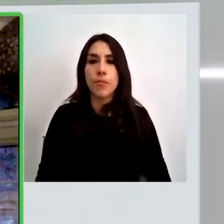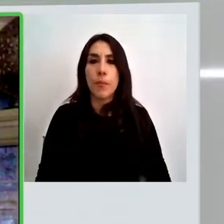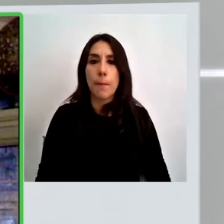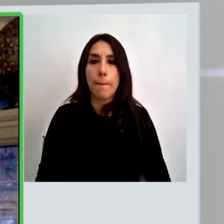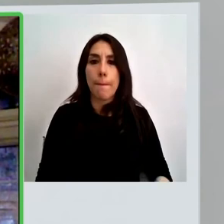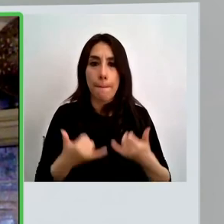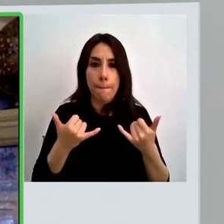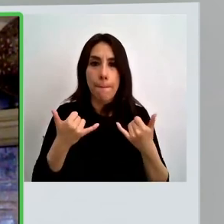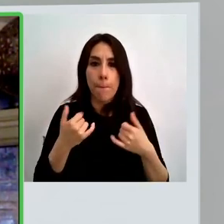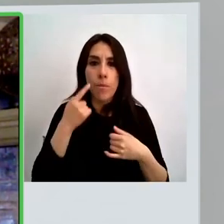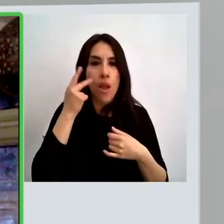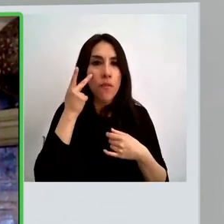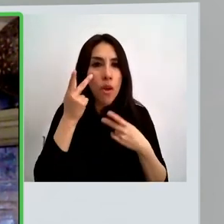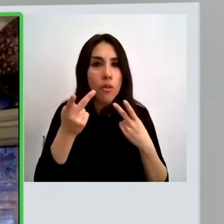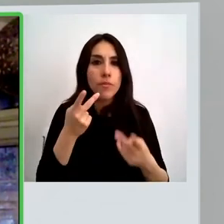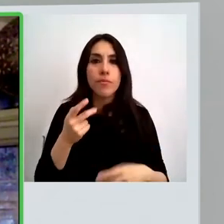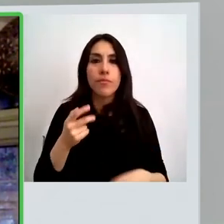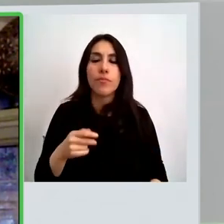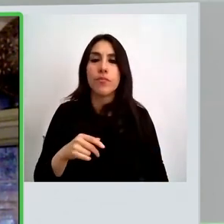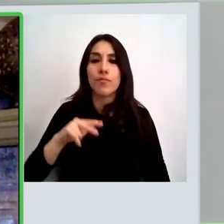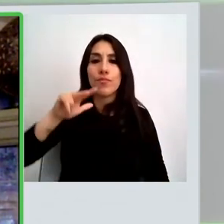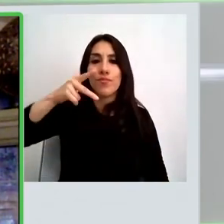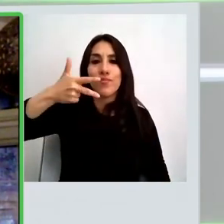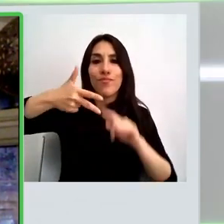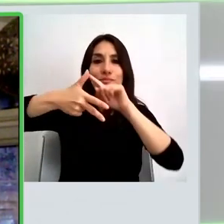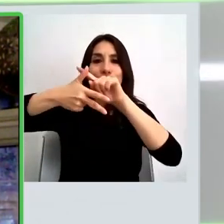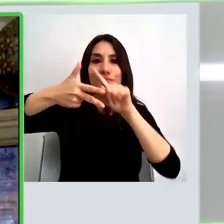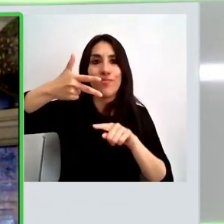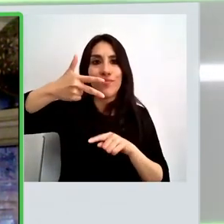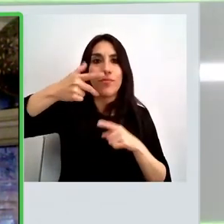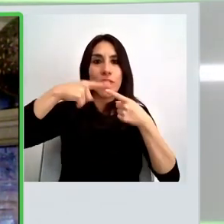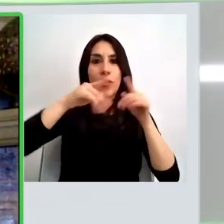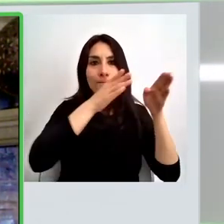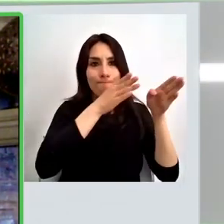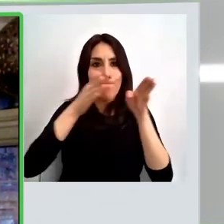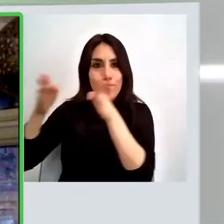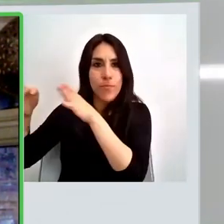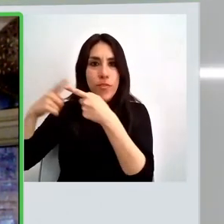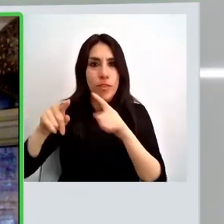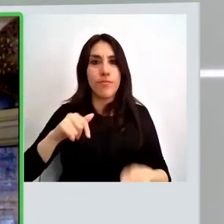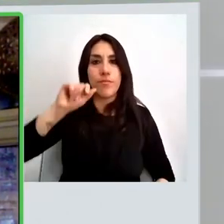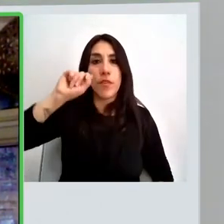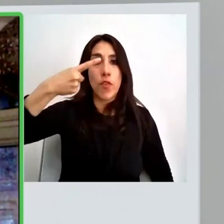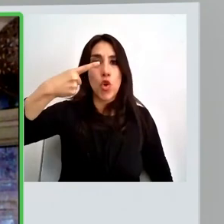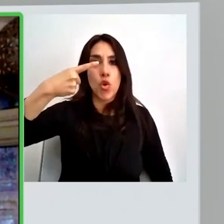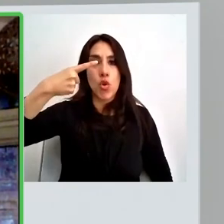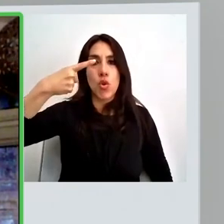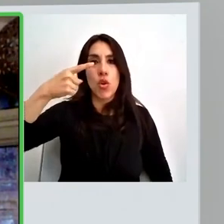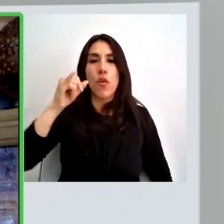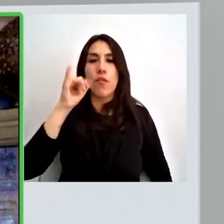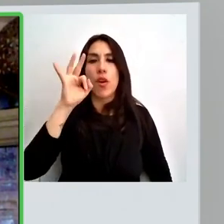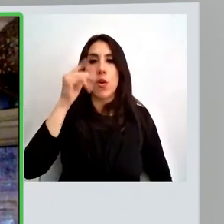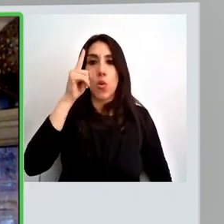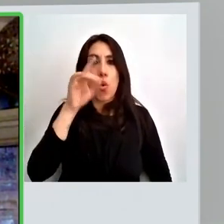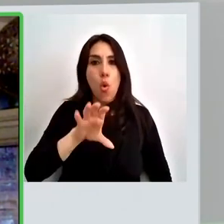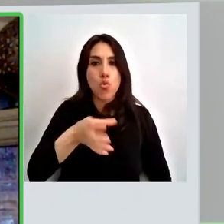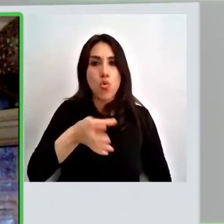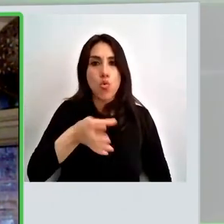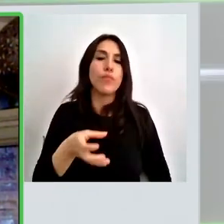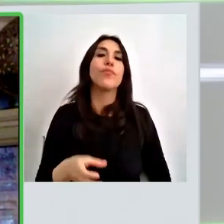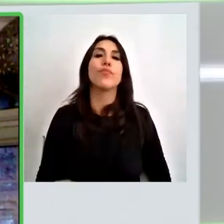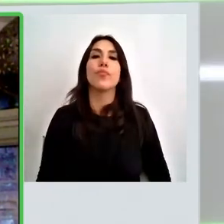tres fases del cambio social la primera es cuando un país y sus jurisdicciones en el mundo son